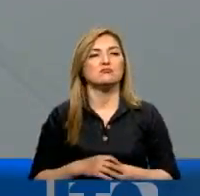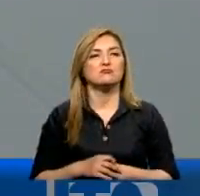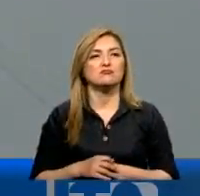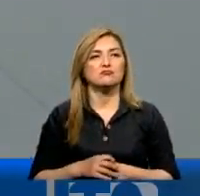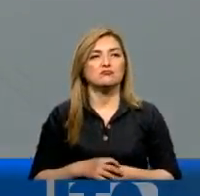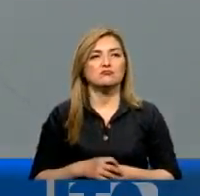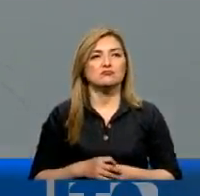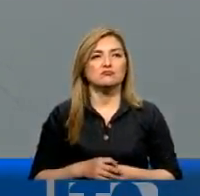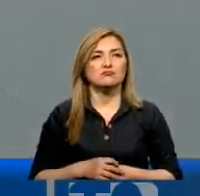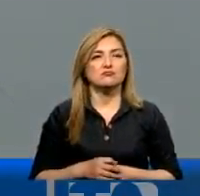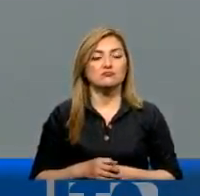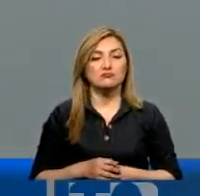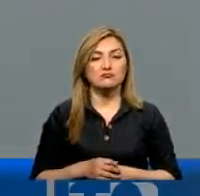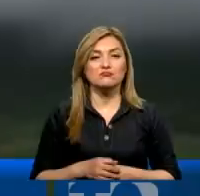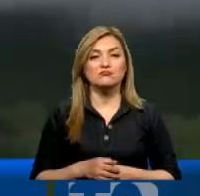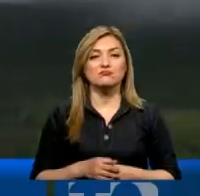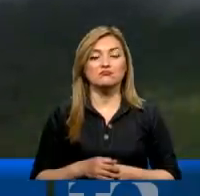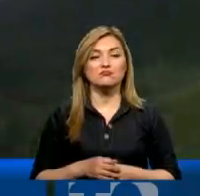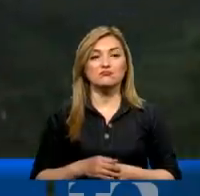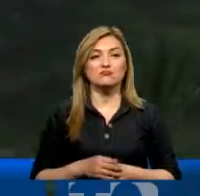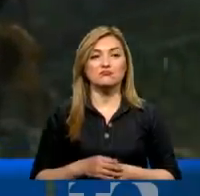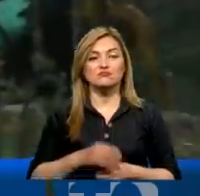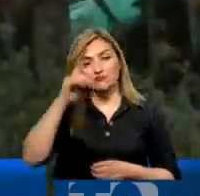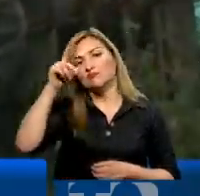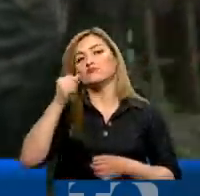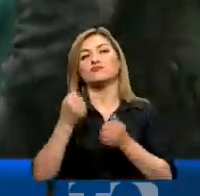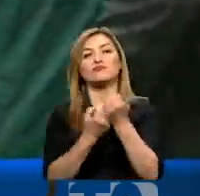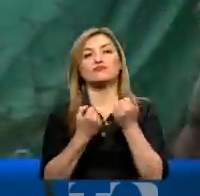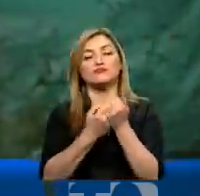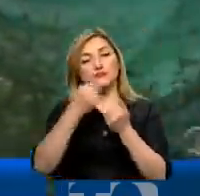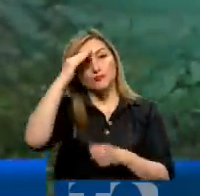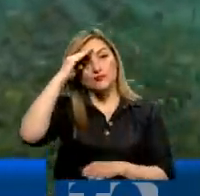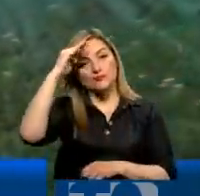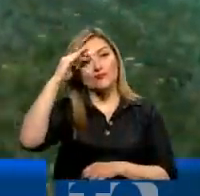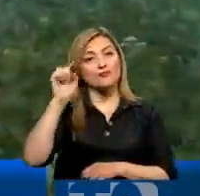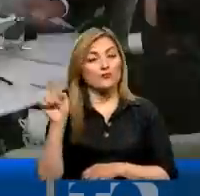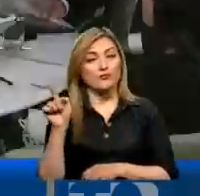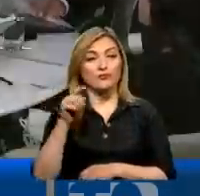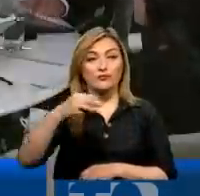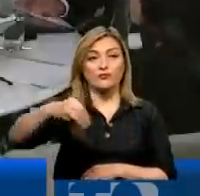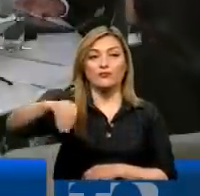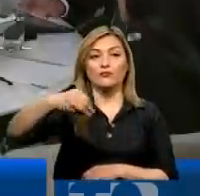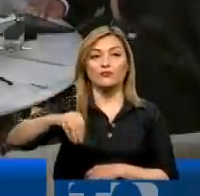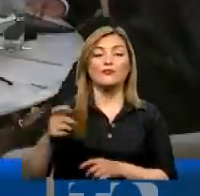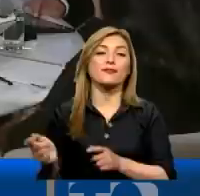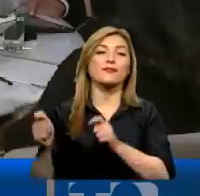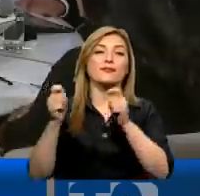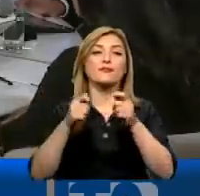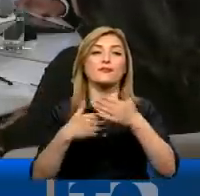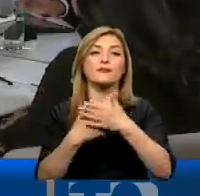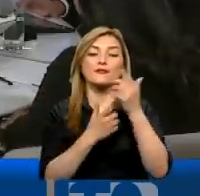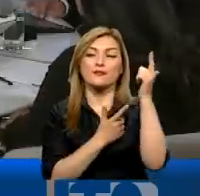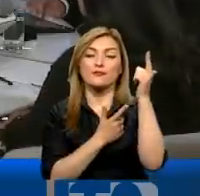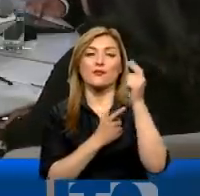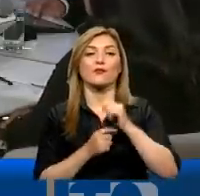corresponda. Y anunció a la vez que como parte del apoyo del gobierno a la acción de la policía, este miércoles entregará nuevo